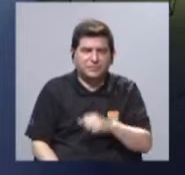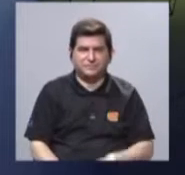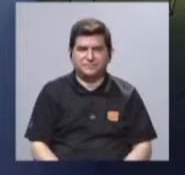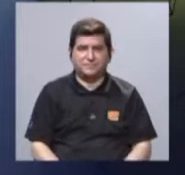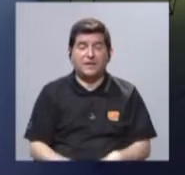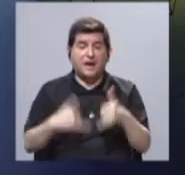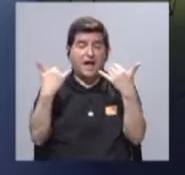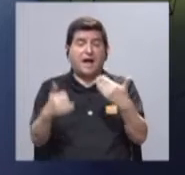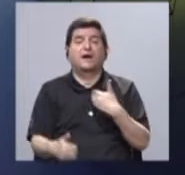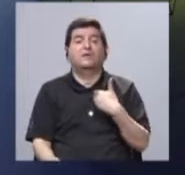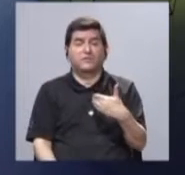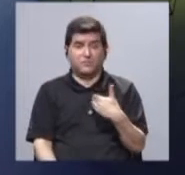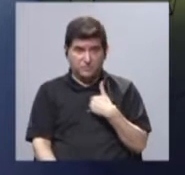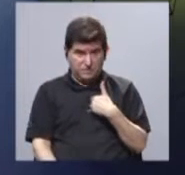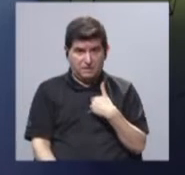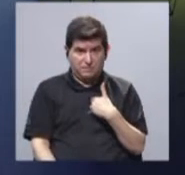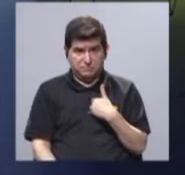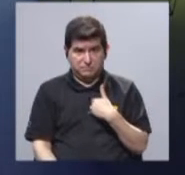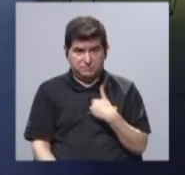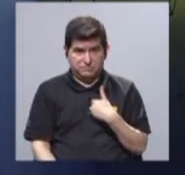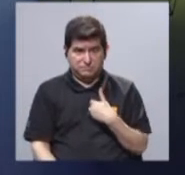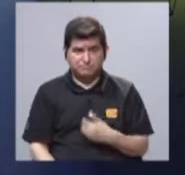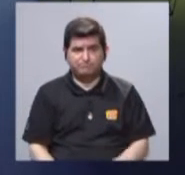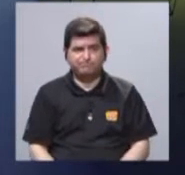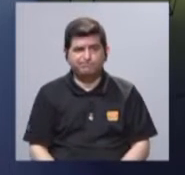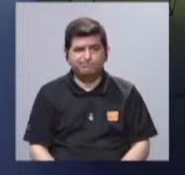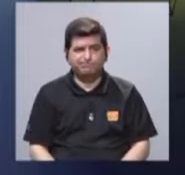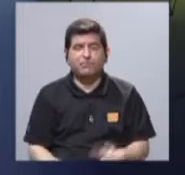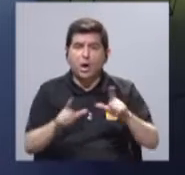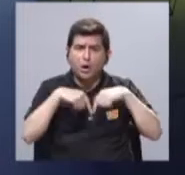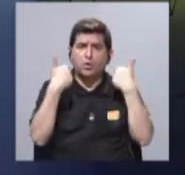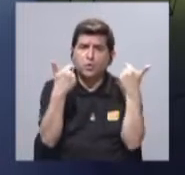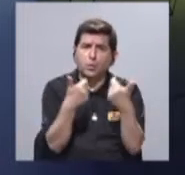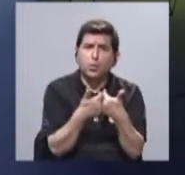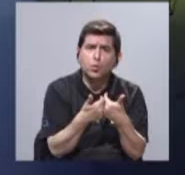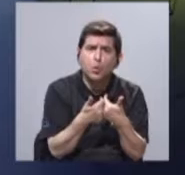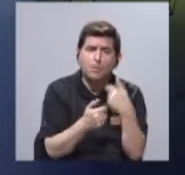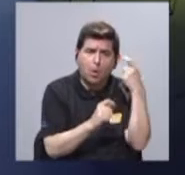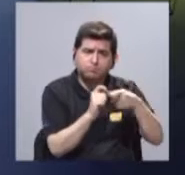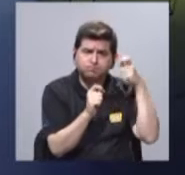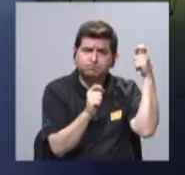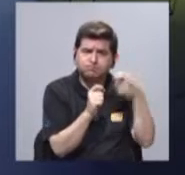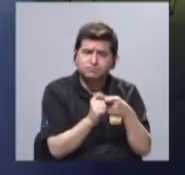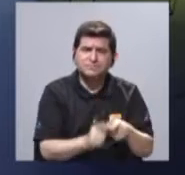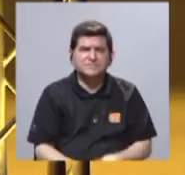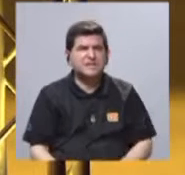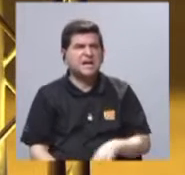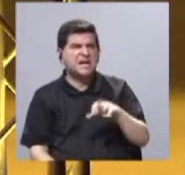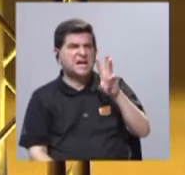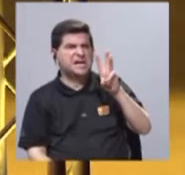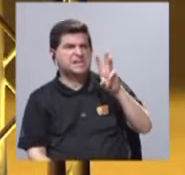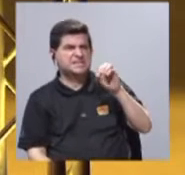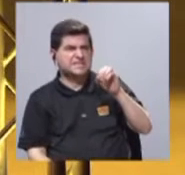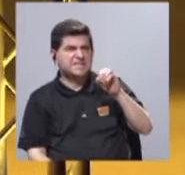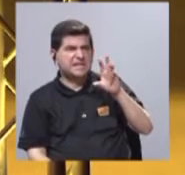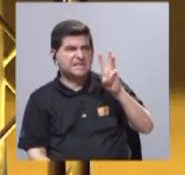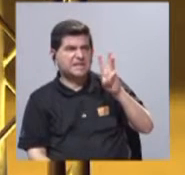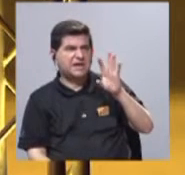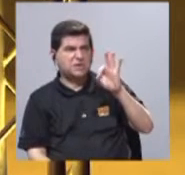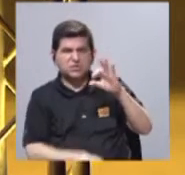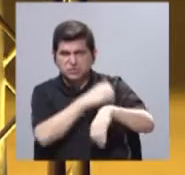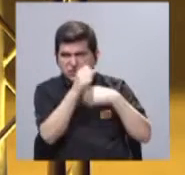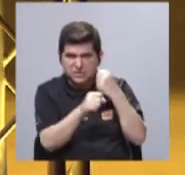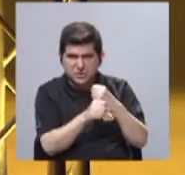y ahora lo que tenemos es en algún grupo concreto de 60 69 años